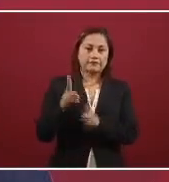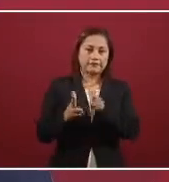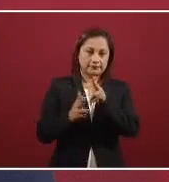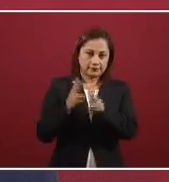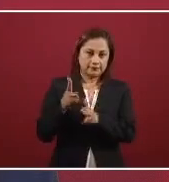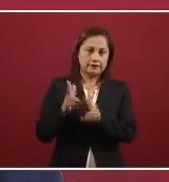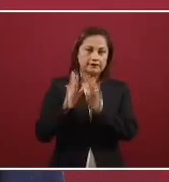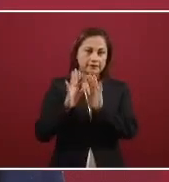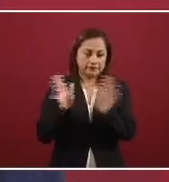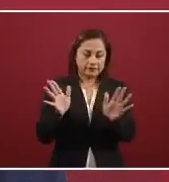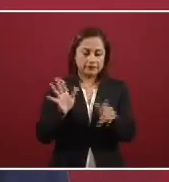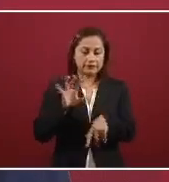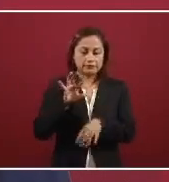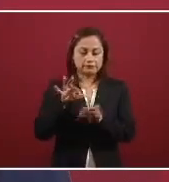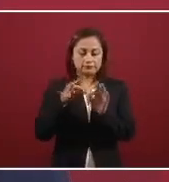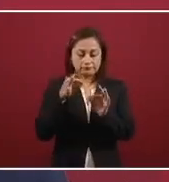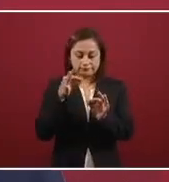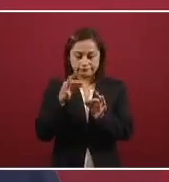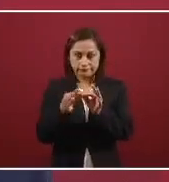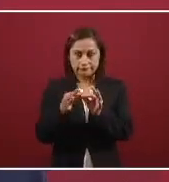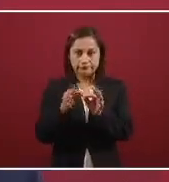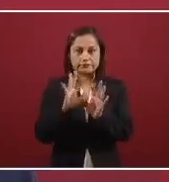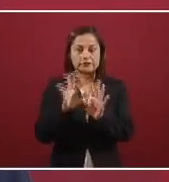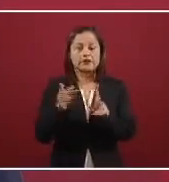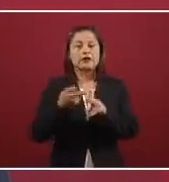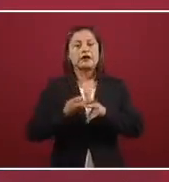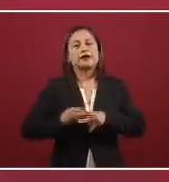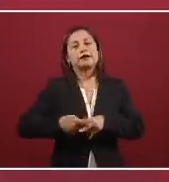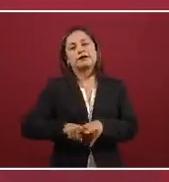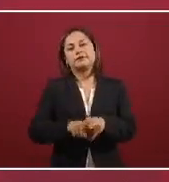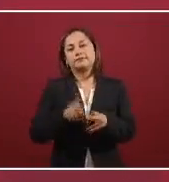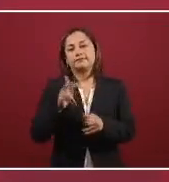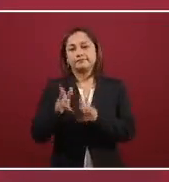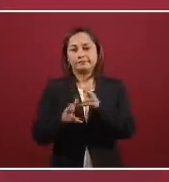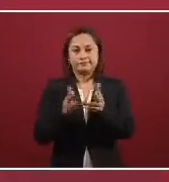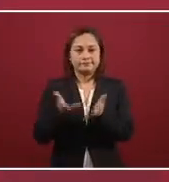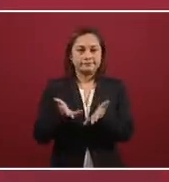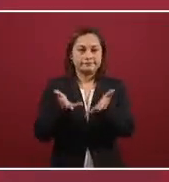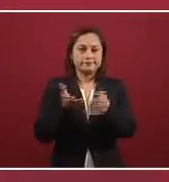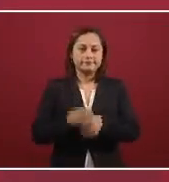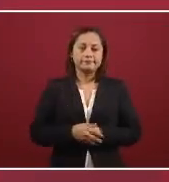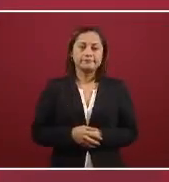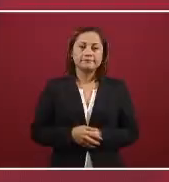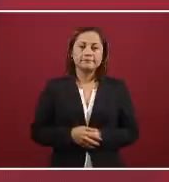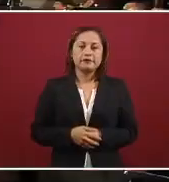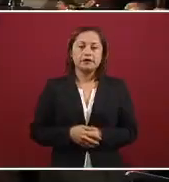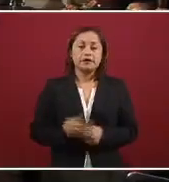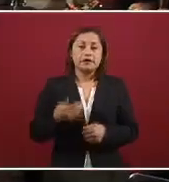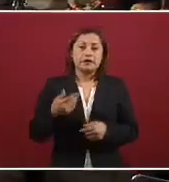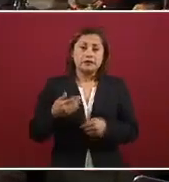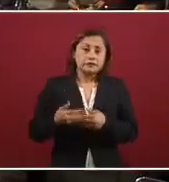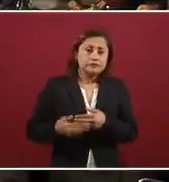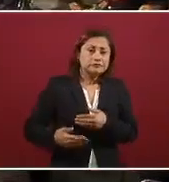echar a andar el tren, por eso también no nos podemos tardar tanto